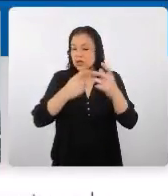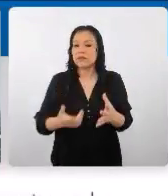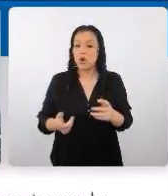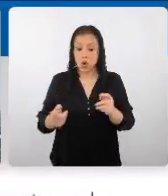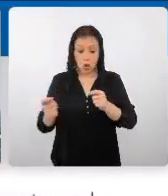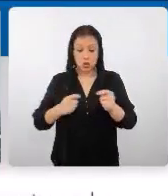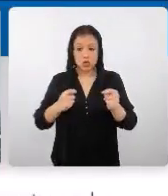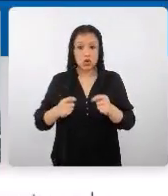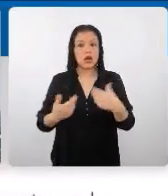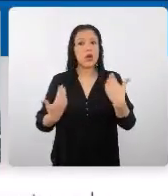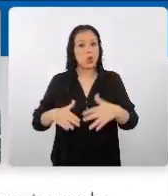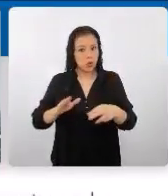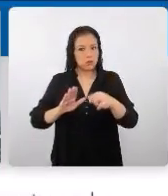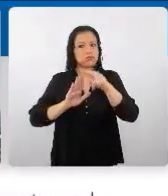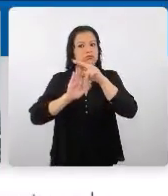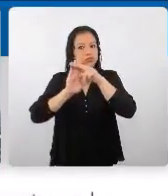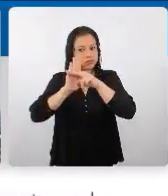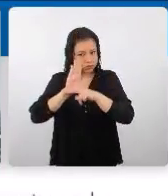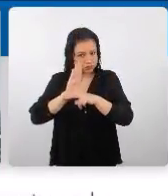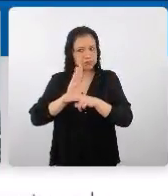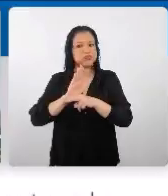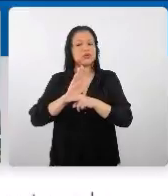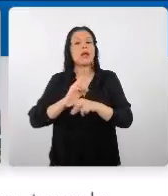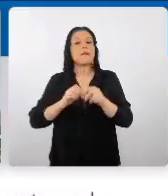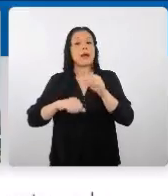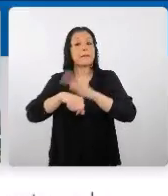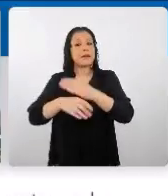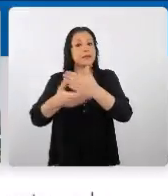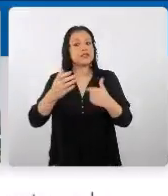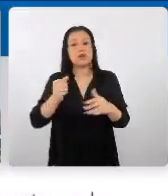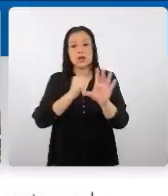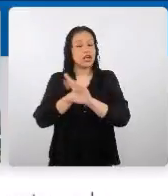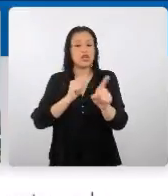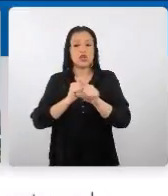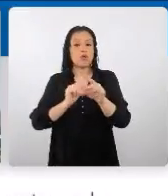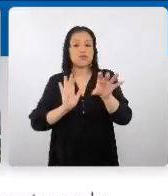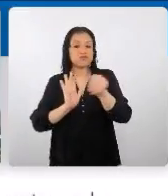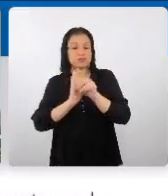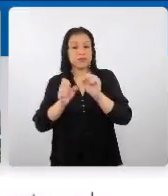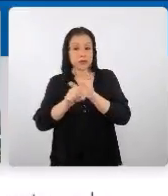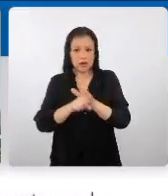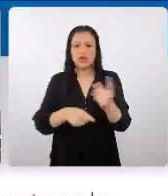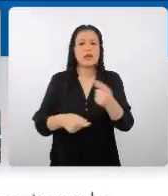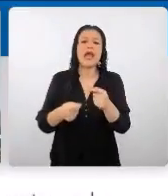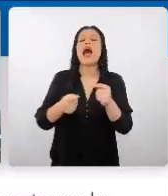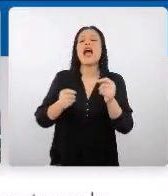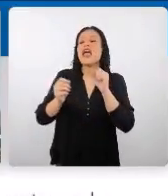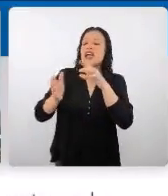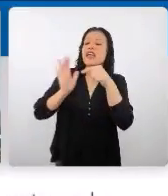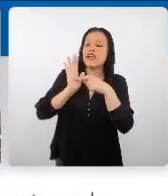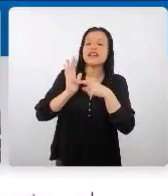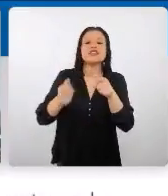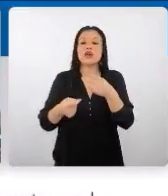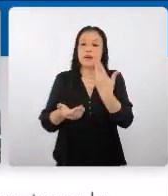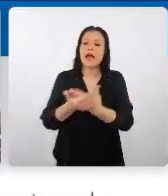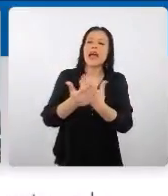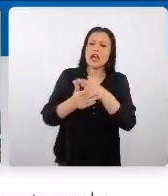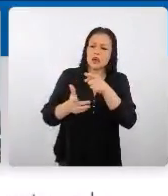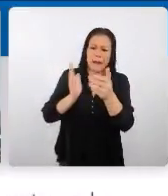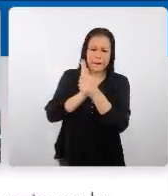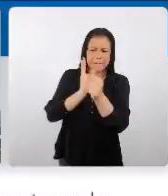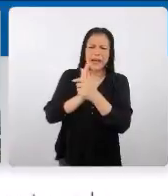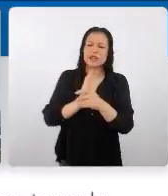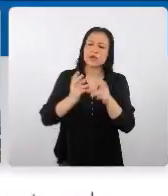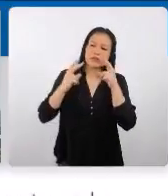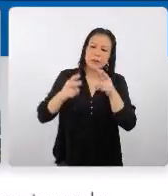maneje protocolos de prevención de riesgo de contagio, pero no solamente basta con manejarlos, sino que tienen que dominarlos, tienen que